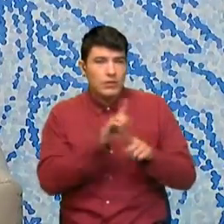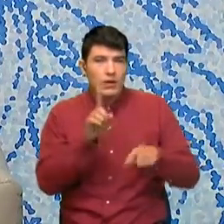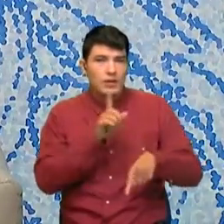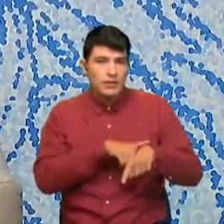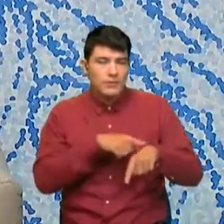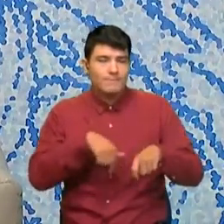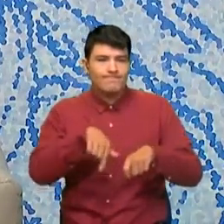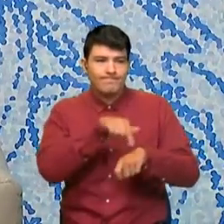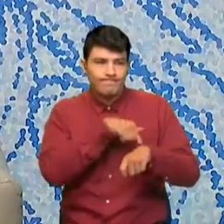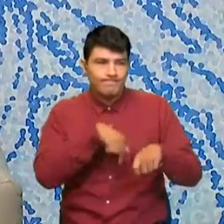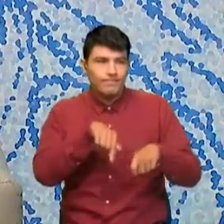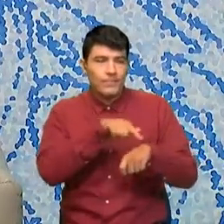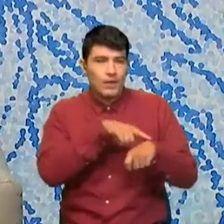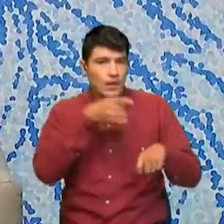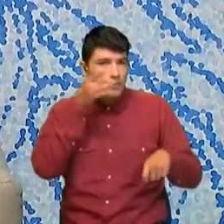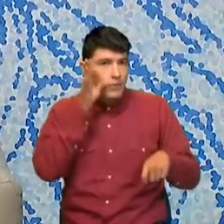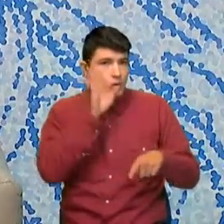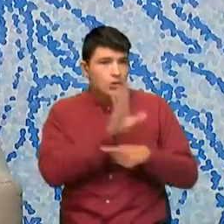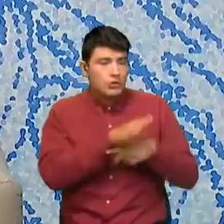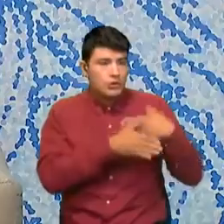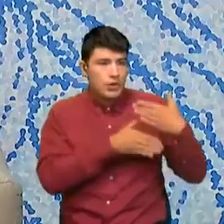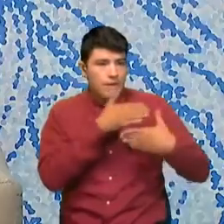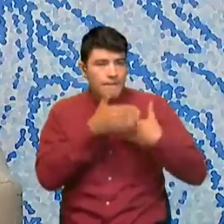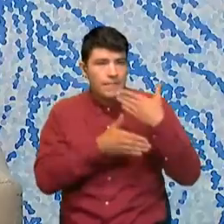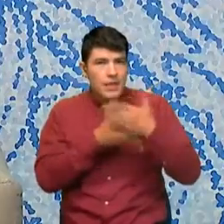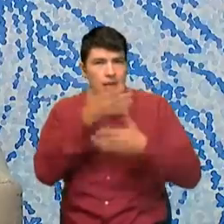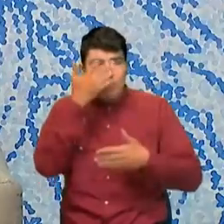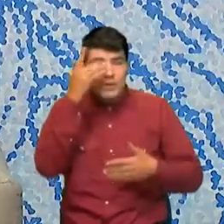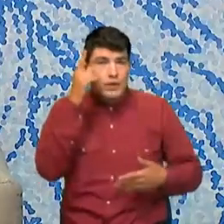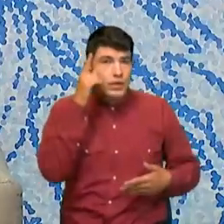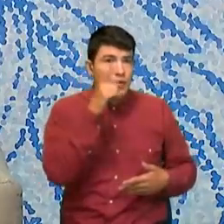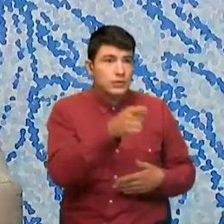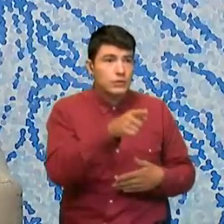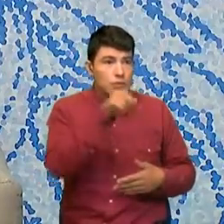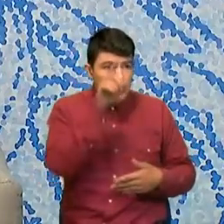pronto el trámite, porque tendrán que